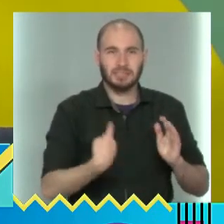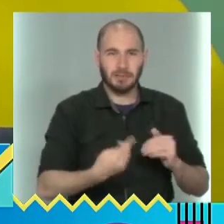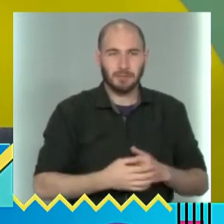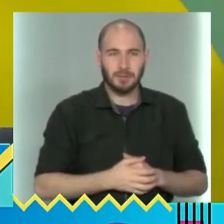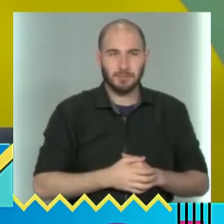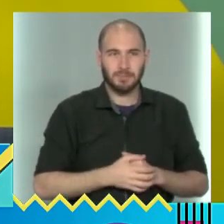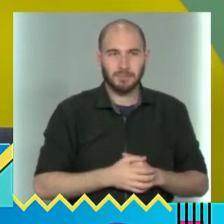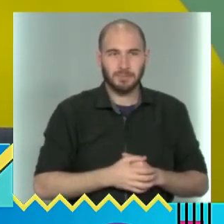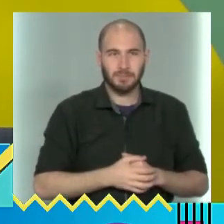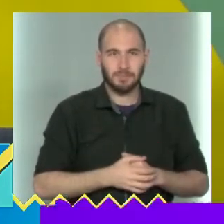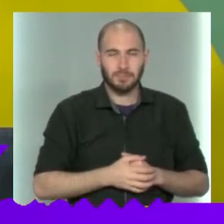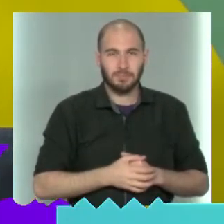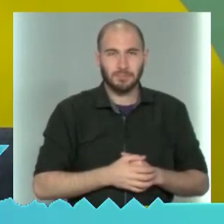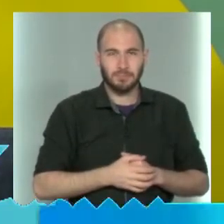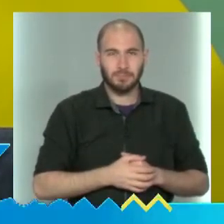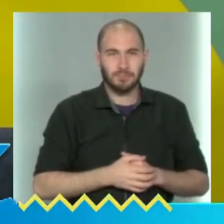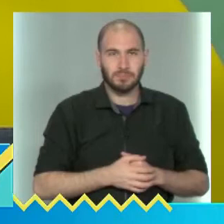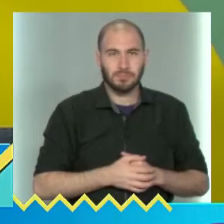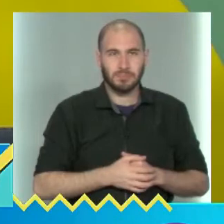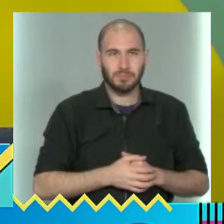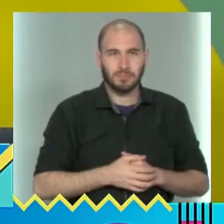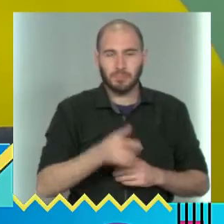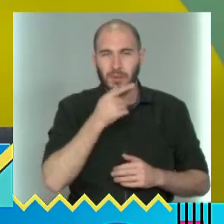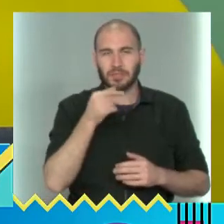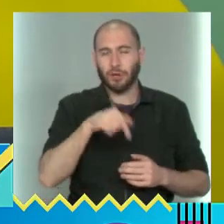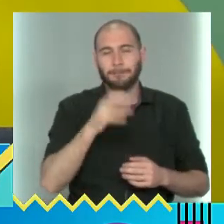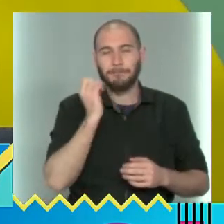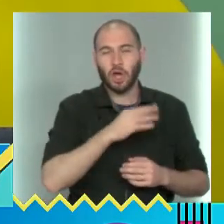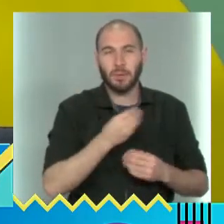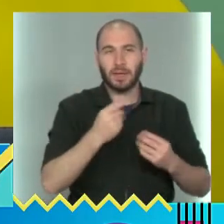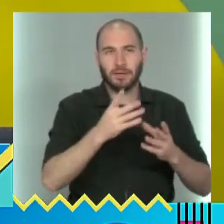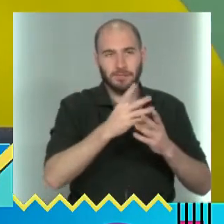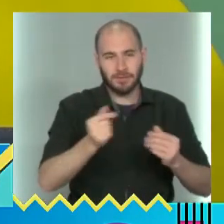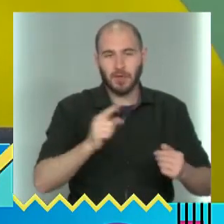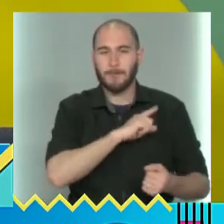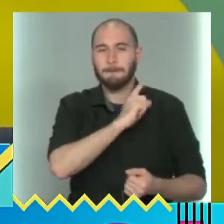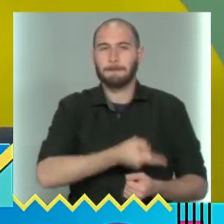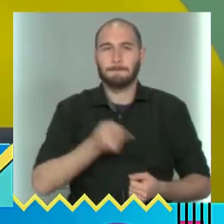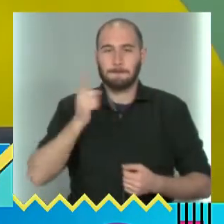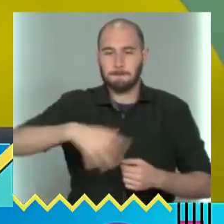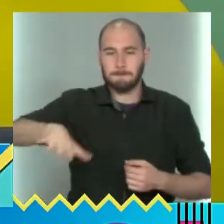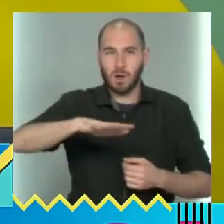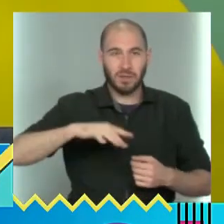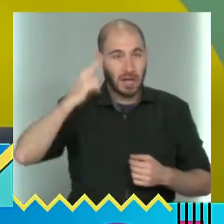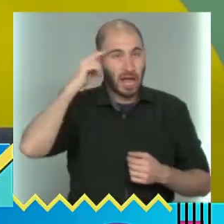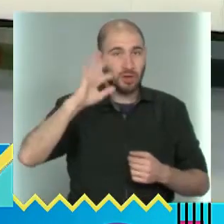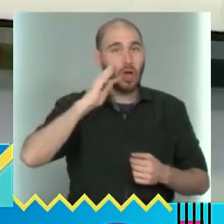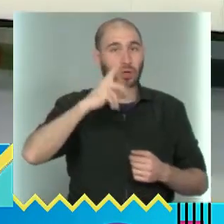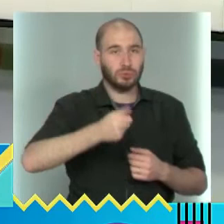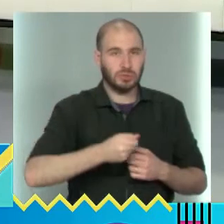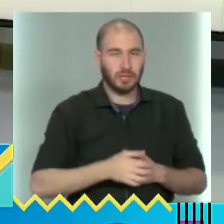digamos, la gran frutillita del postre para terminar de dominar la región. Y no olvidemos que